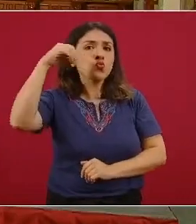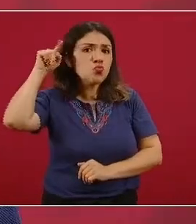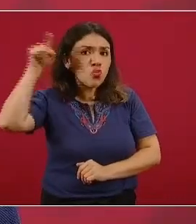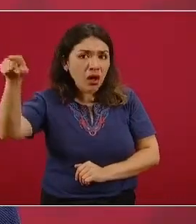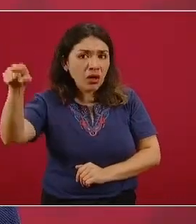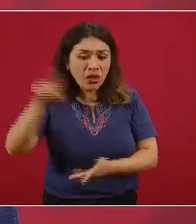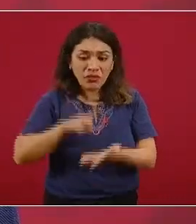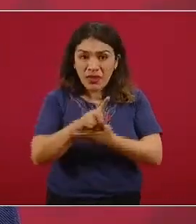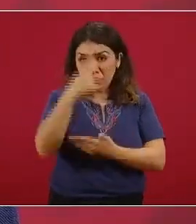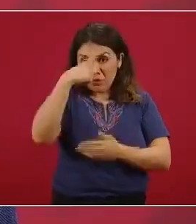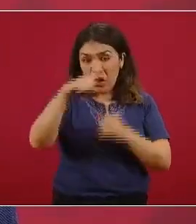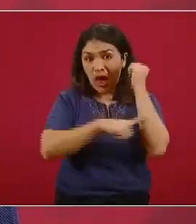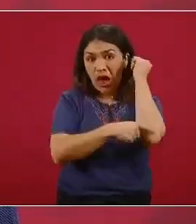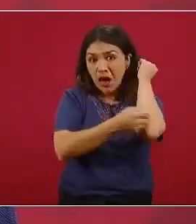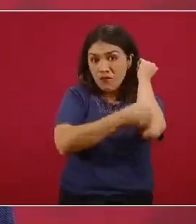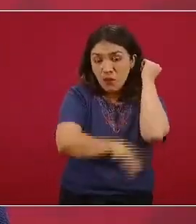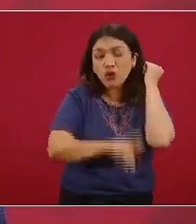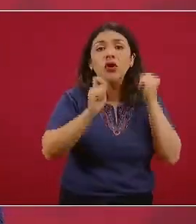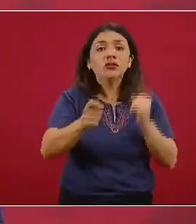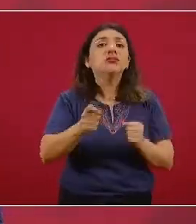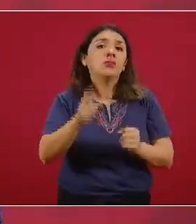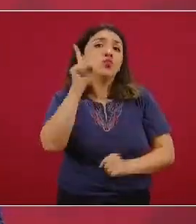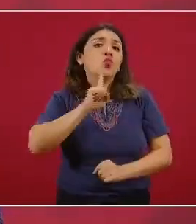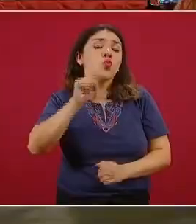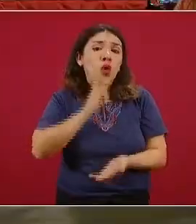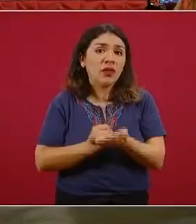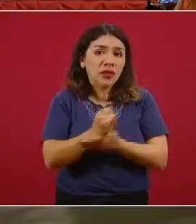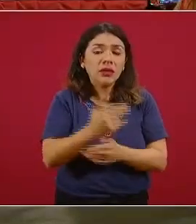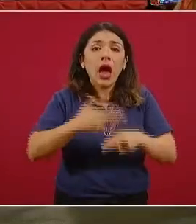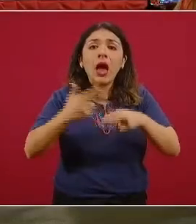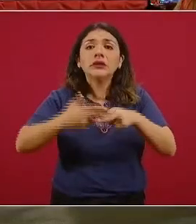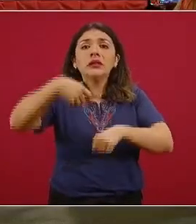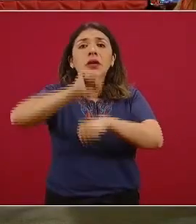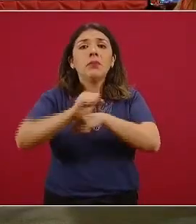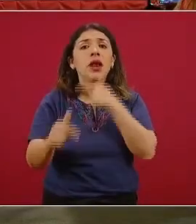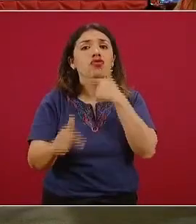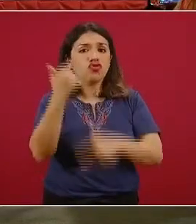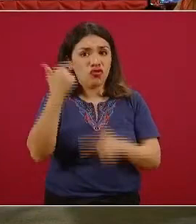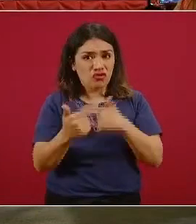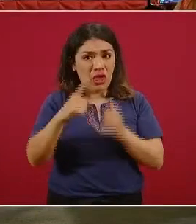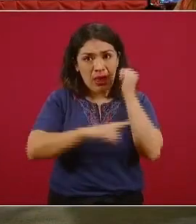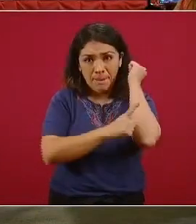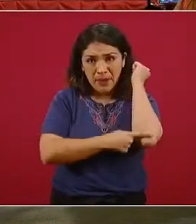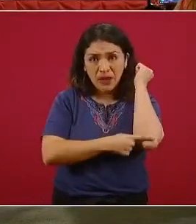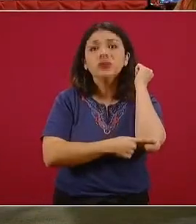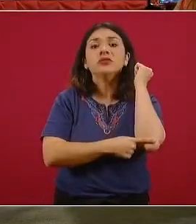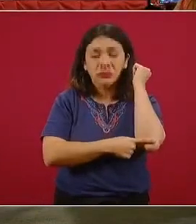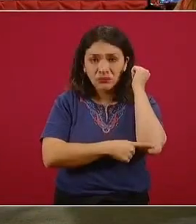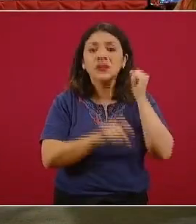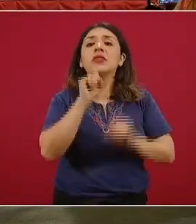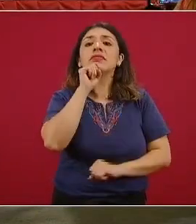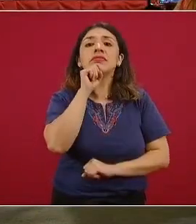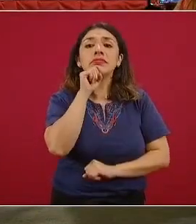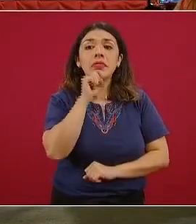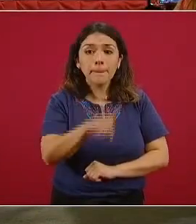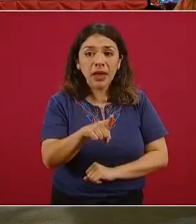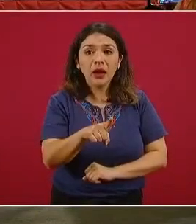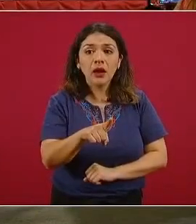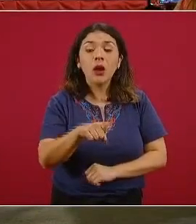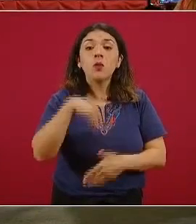El derecho al aborto es por decisión de la mujer hasta la semana 12 y incluye